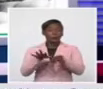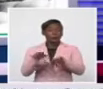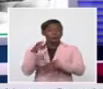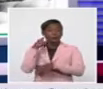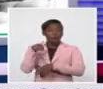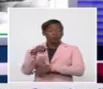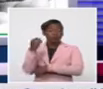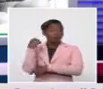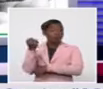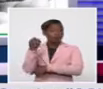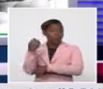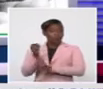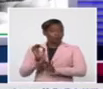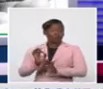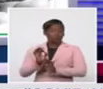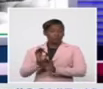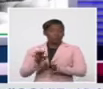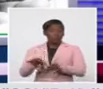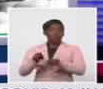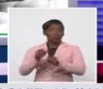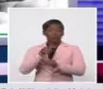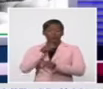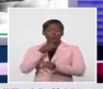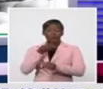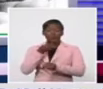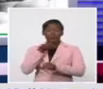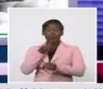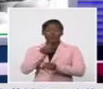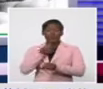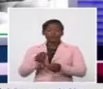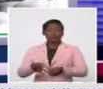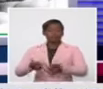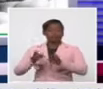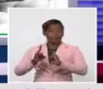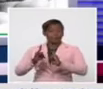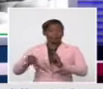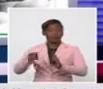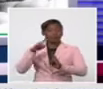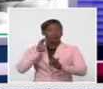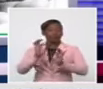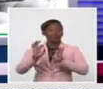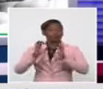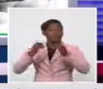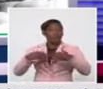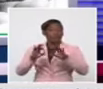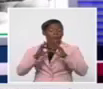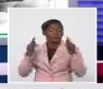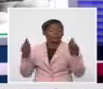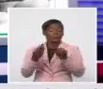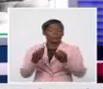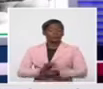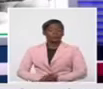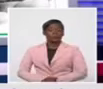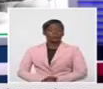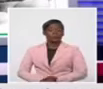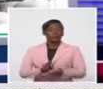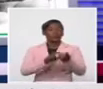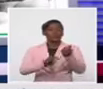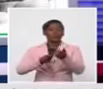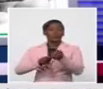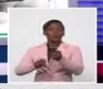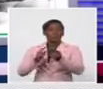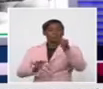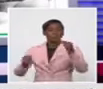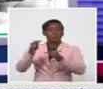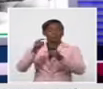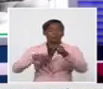agresiva, más virulenta y más letal. Por tanto, atención a la familia cubana. Las provincias con mayores cifras de contagio: La Habana, Matanzas